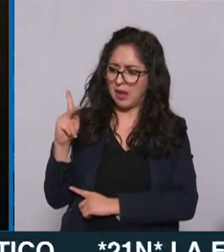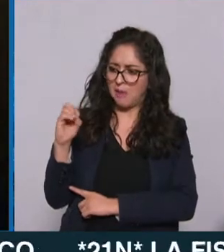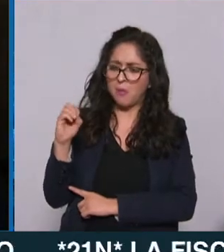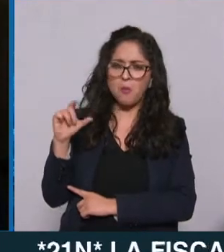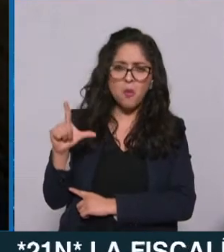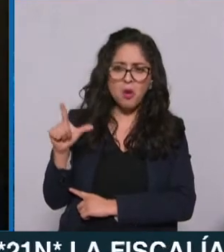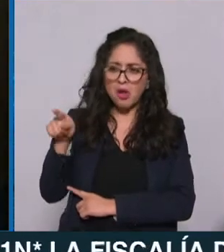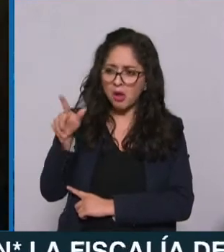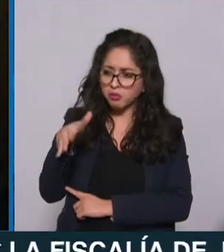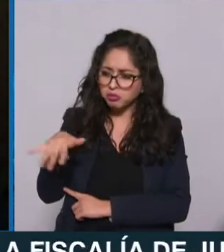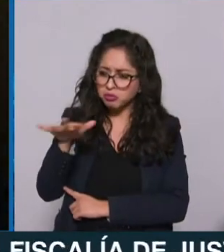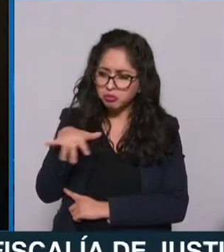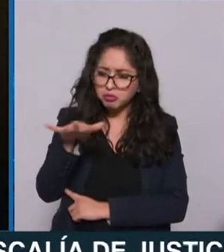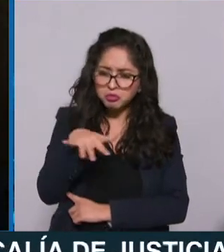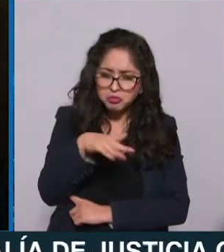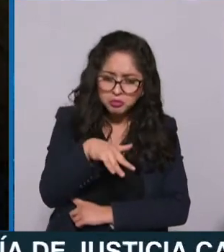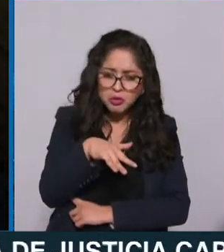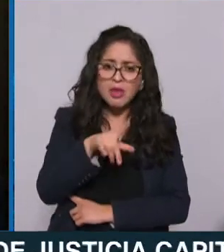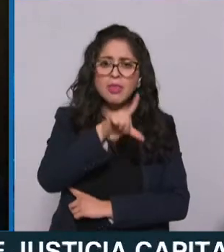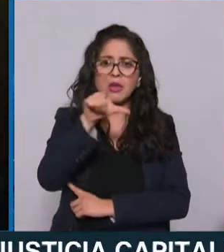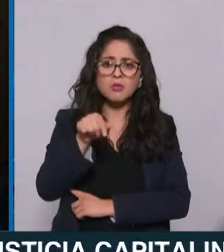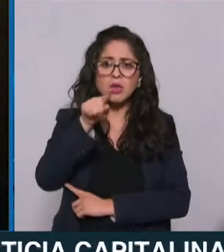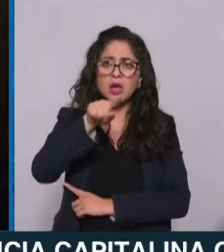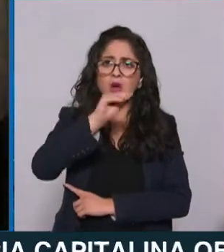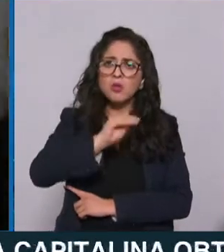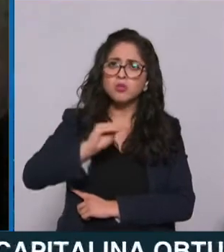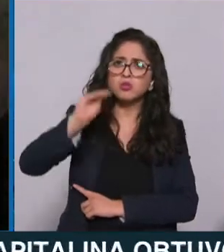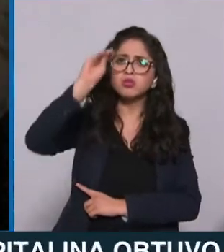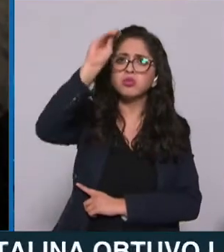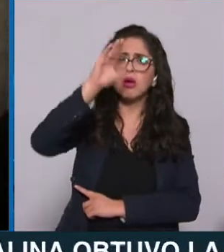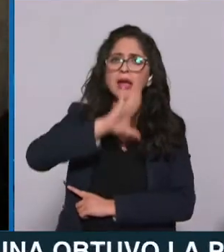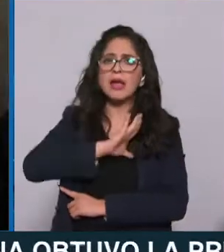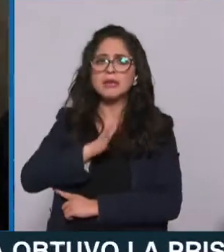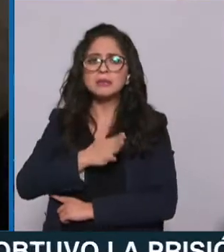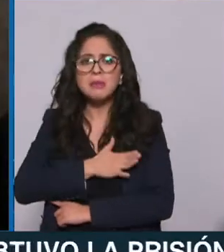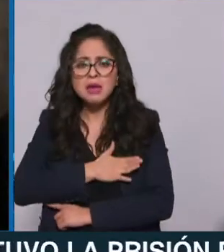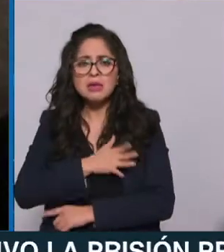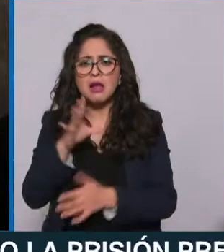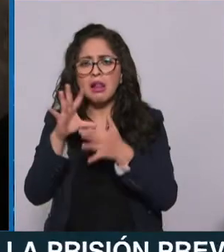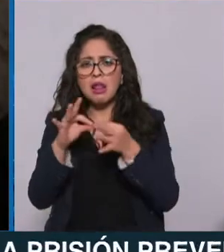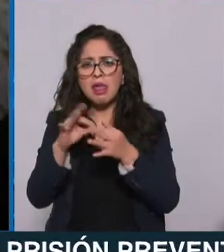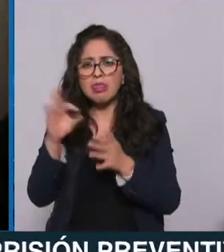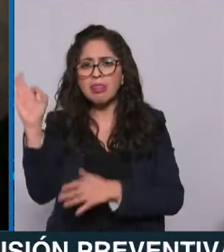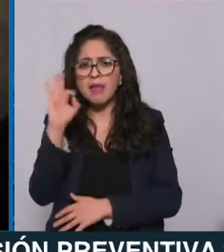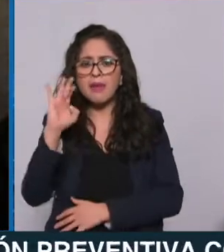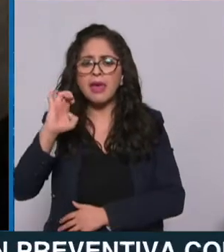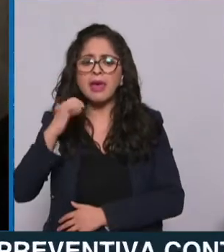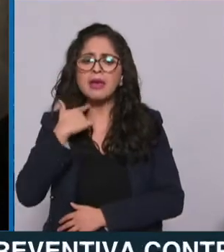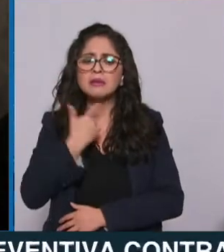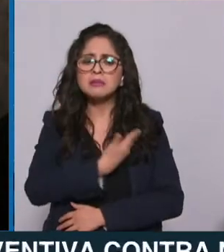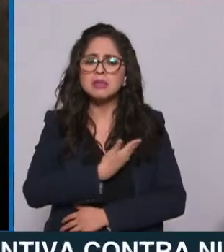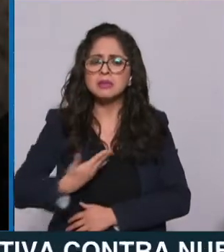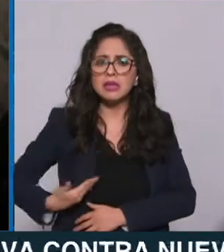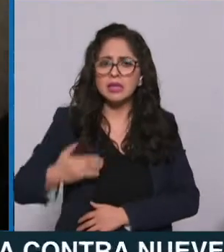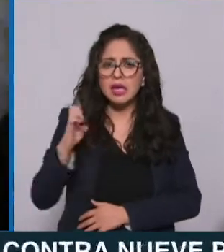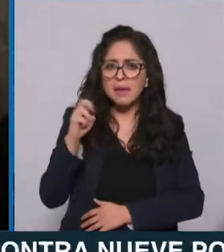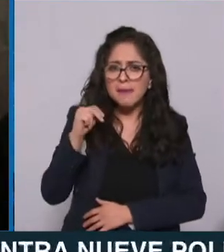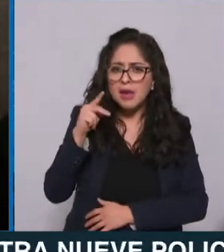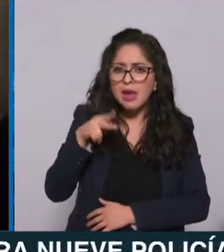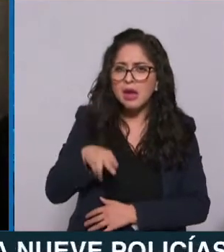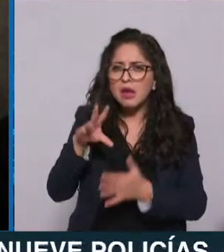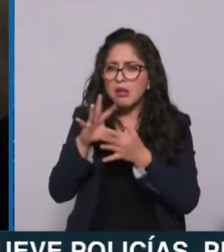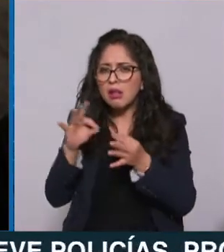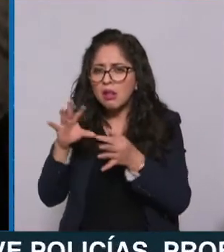con el expresidente Peña Nieto y luego entregarse? ¿Quién debe responder estas preguntas si no es el mismo detenido? ¿Las autoridades mexicanas